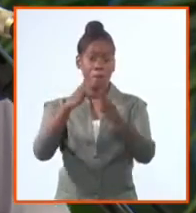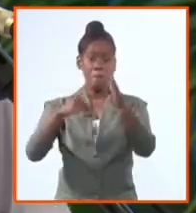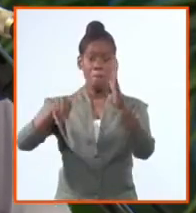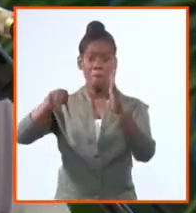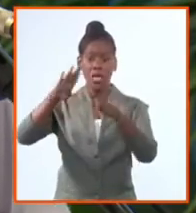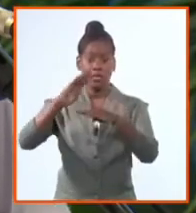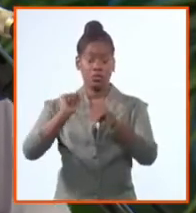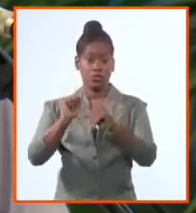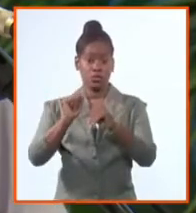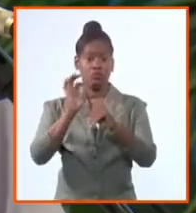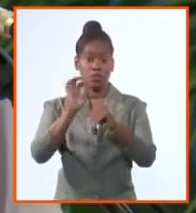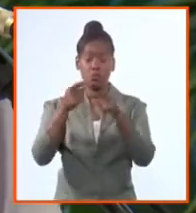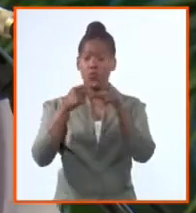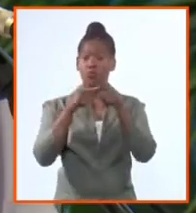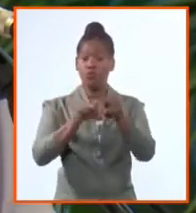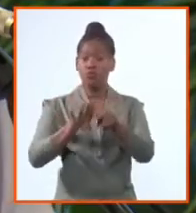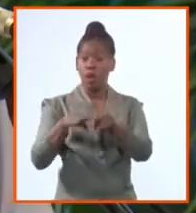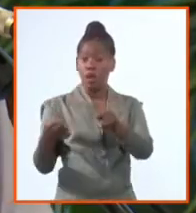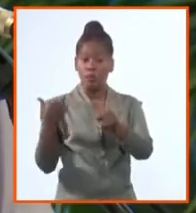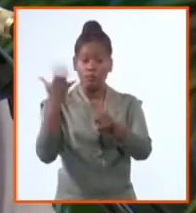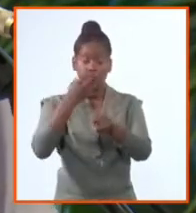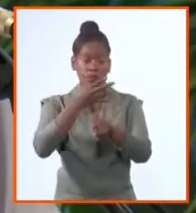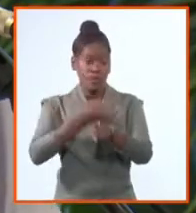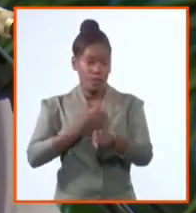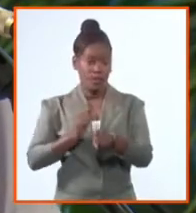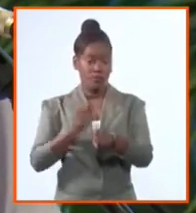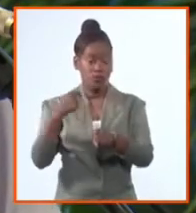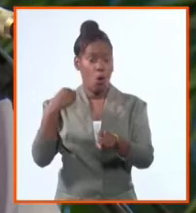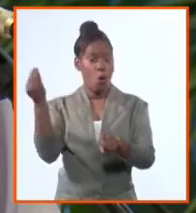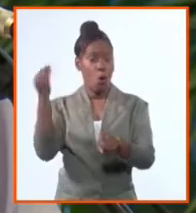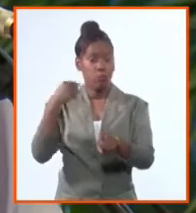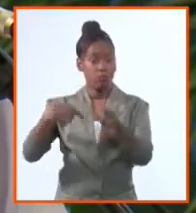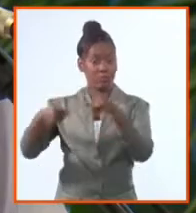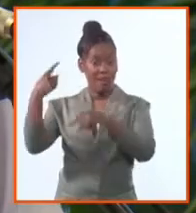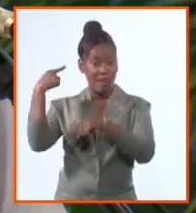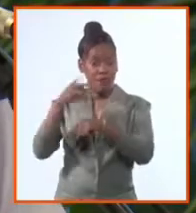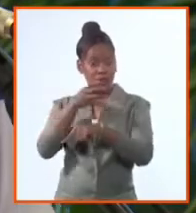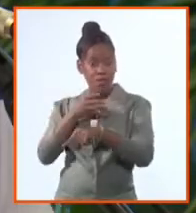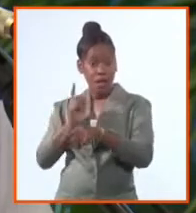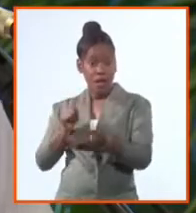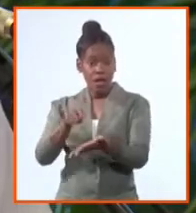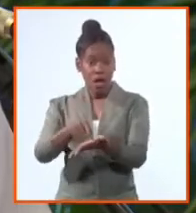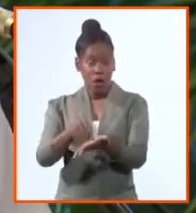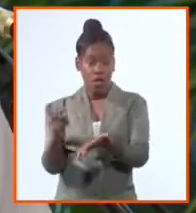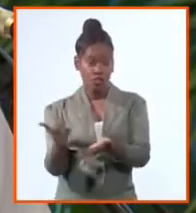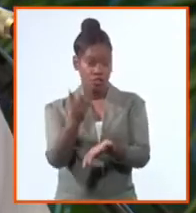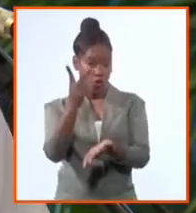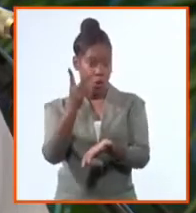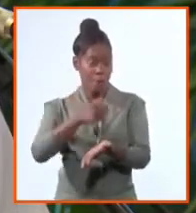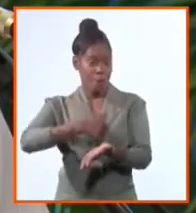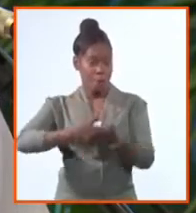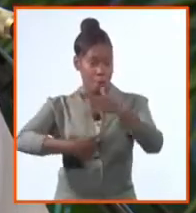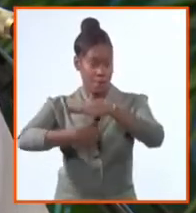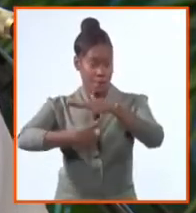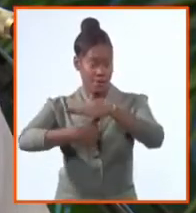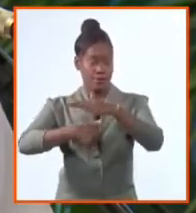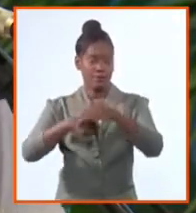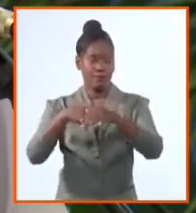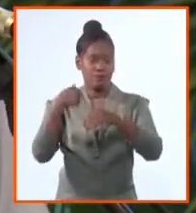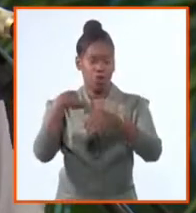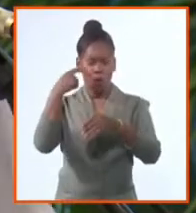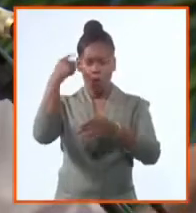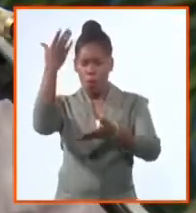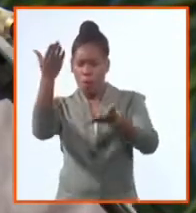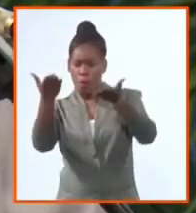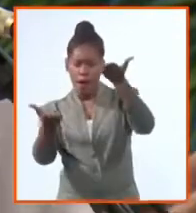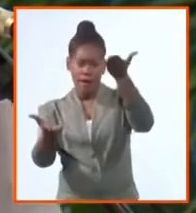gobierno de Fidel. Y tengo la visión de los dos lados. A la hora de hacer propuestas hay que situarse, como